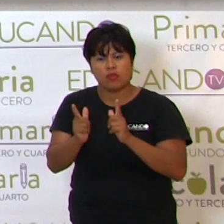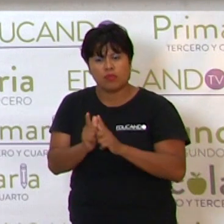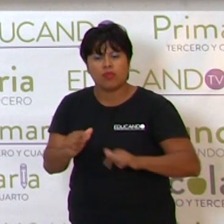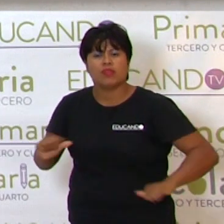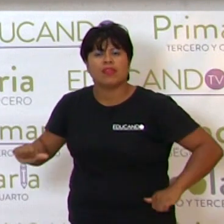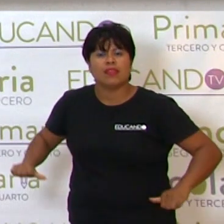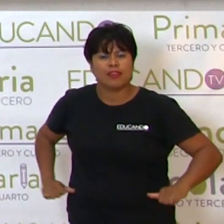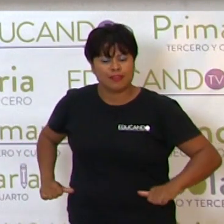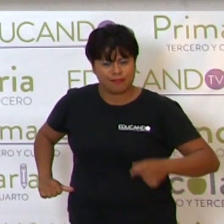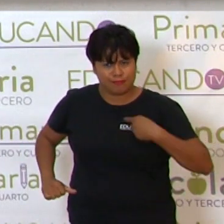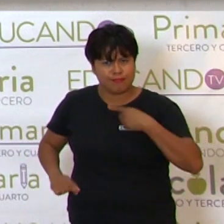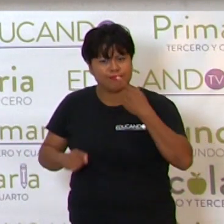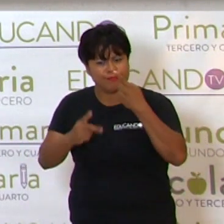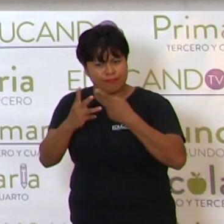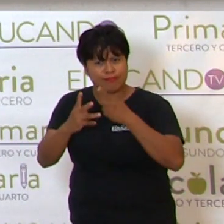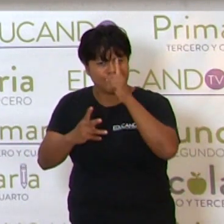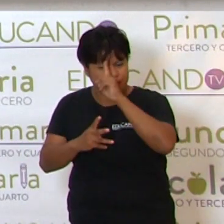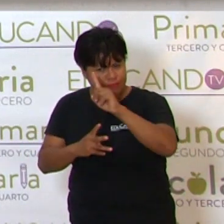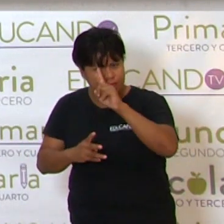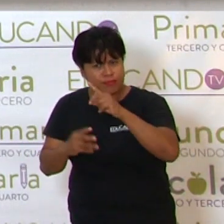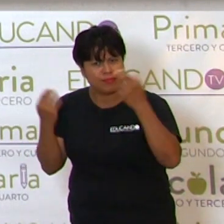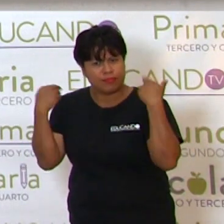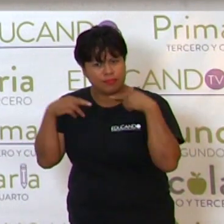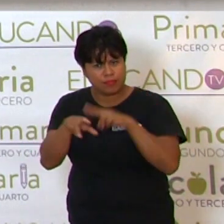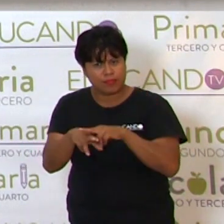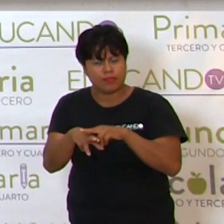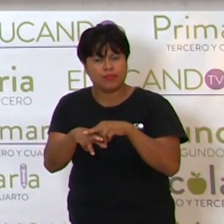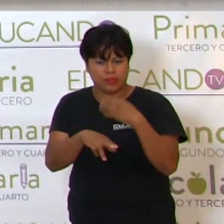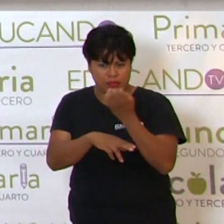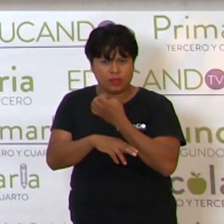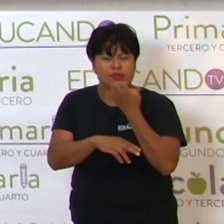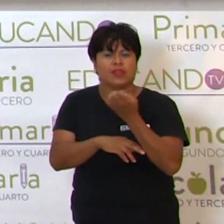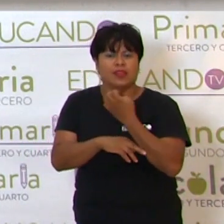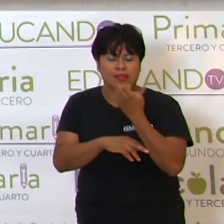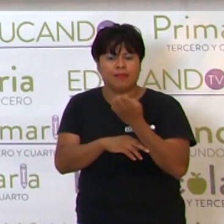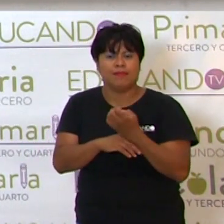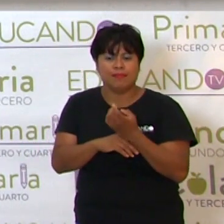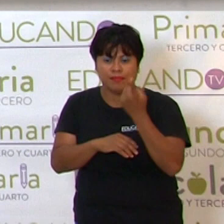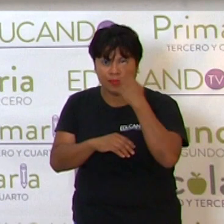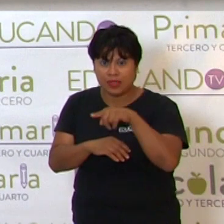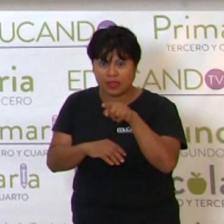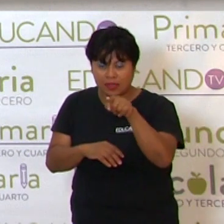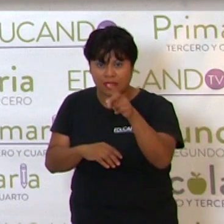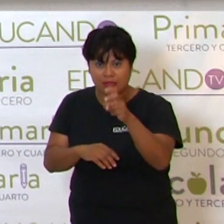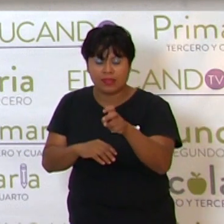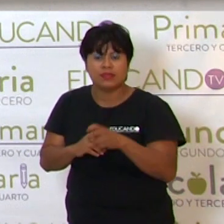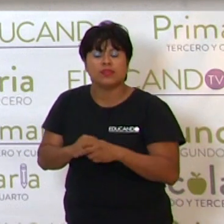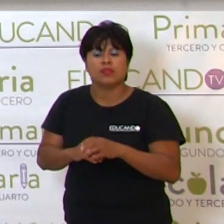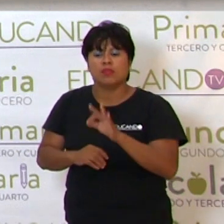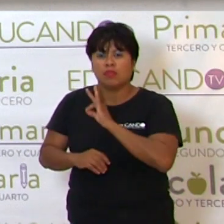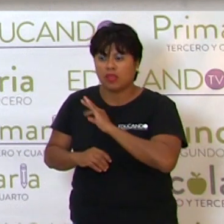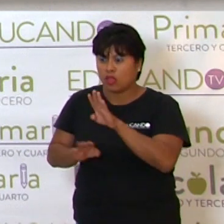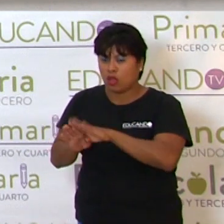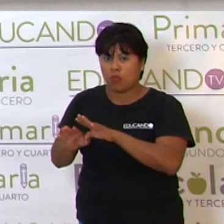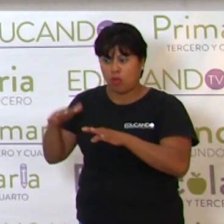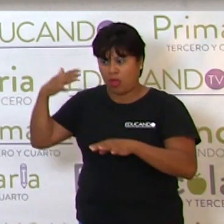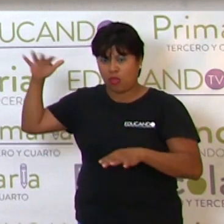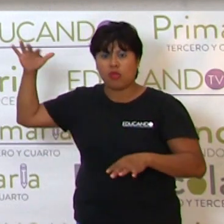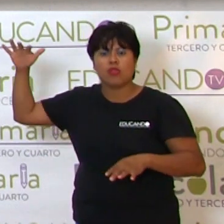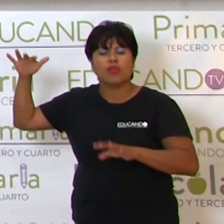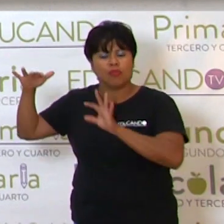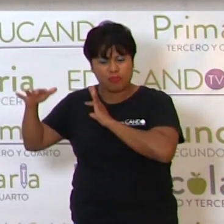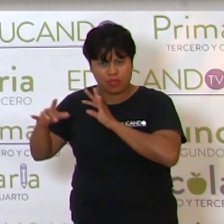te recomiendo que invites a un profesor o a una profesora de la escuela para que de alguna manera ella como adulta los